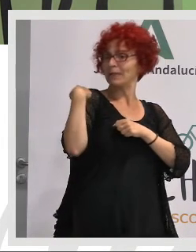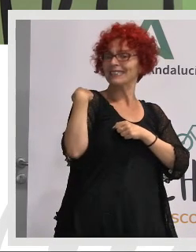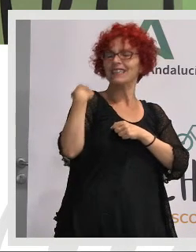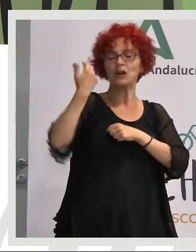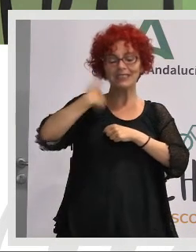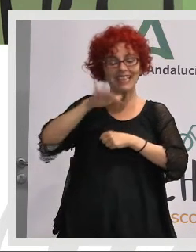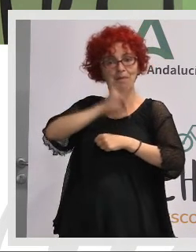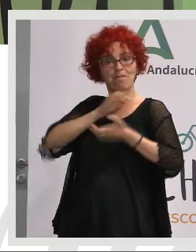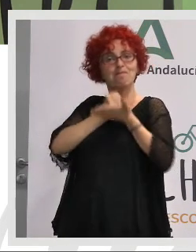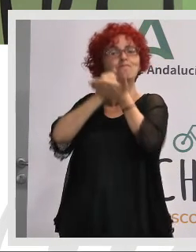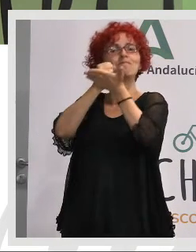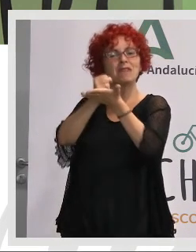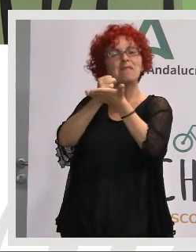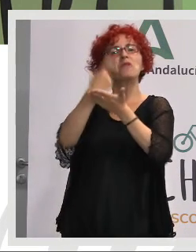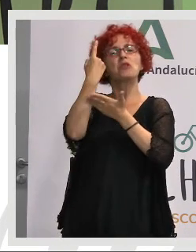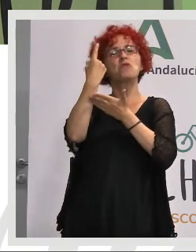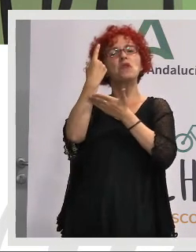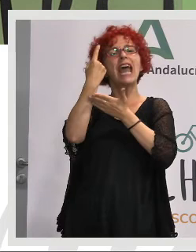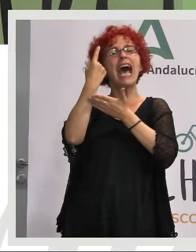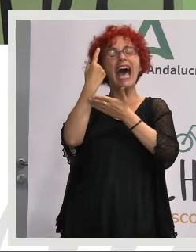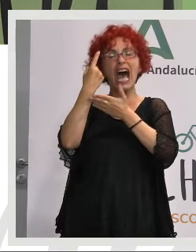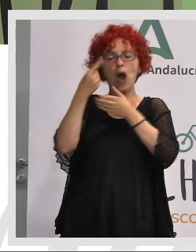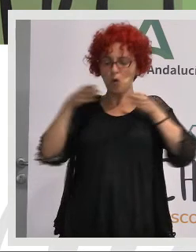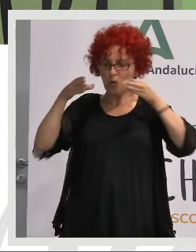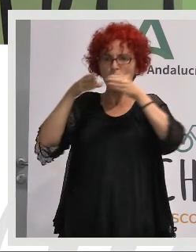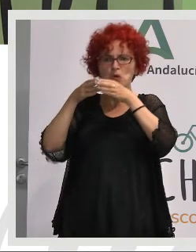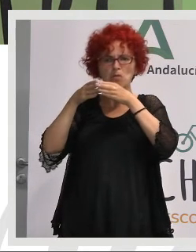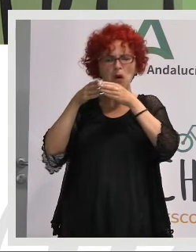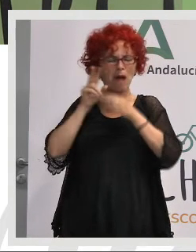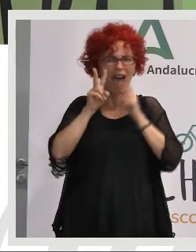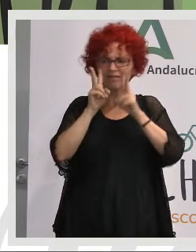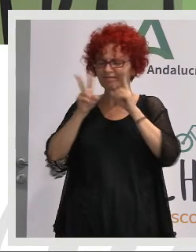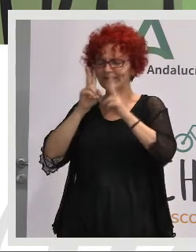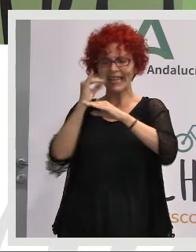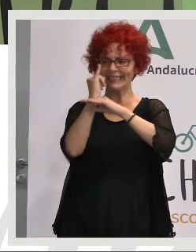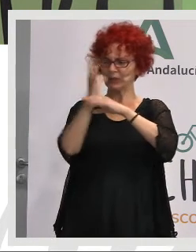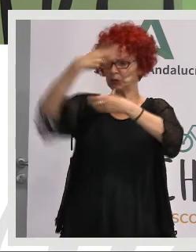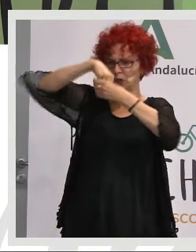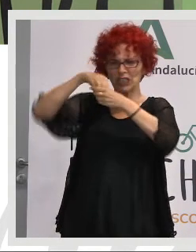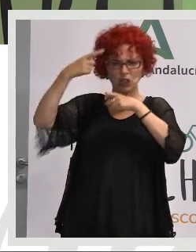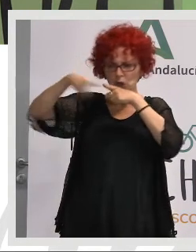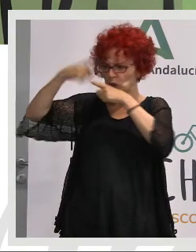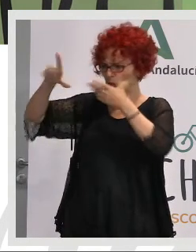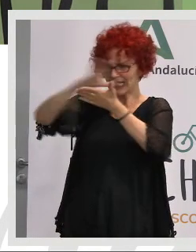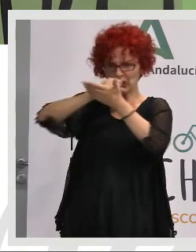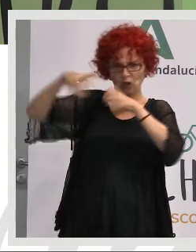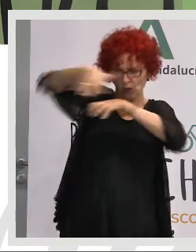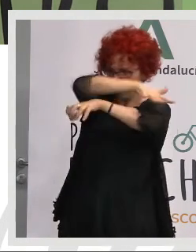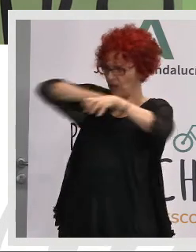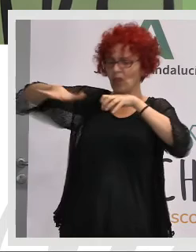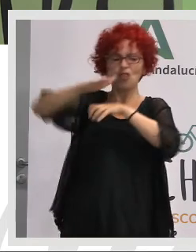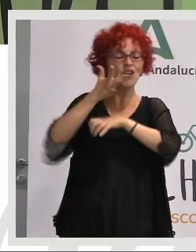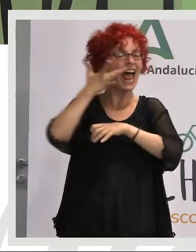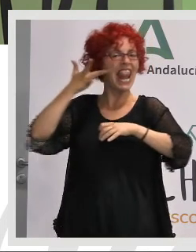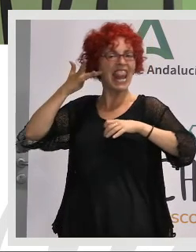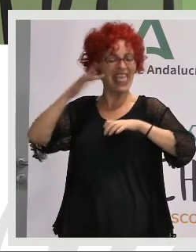concurso o la creación de una patrulla verde para mantener limpio el instituto y también toda la zona de su entorno. Vamos a